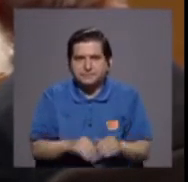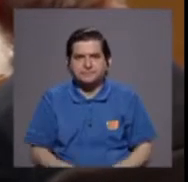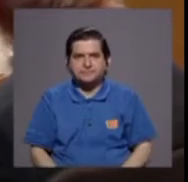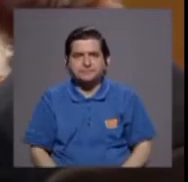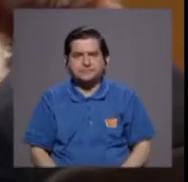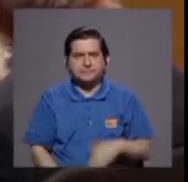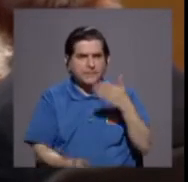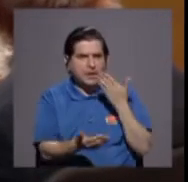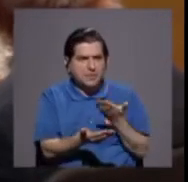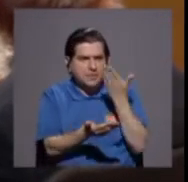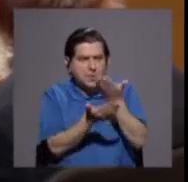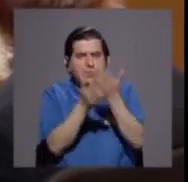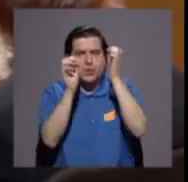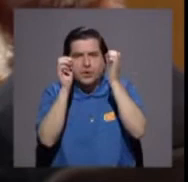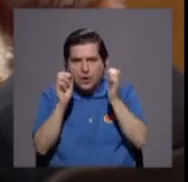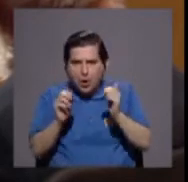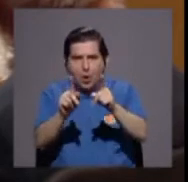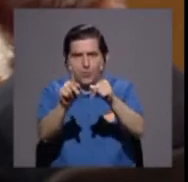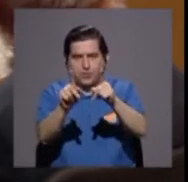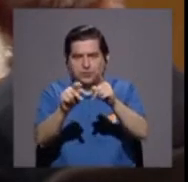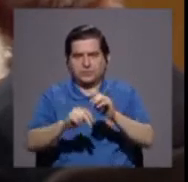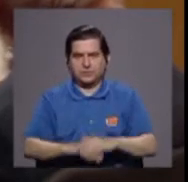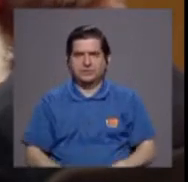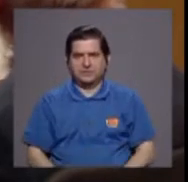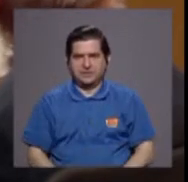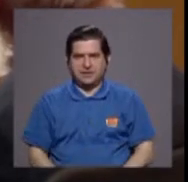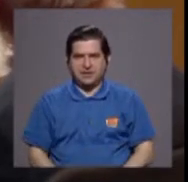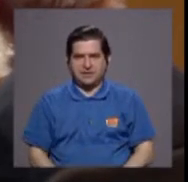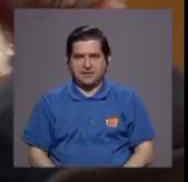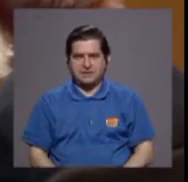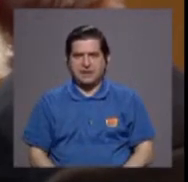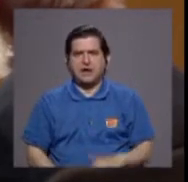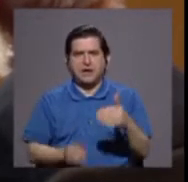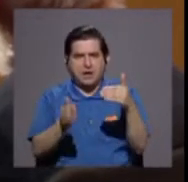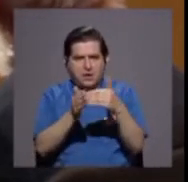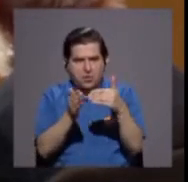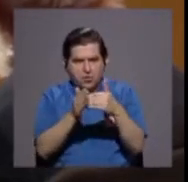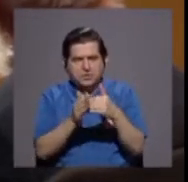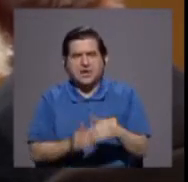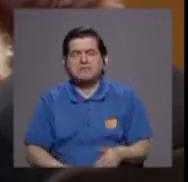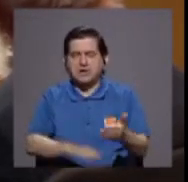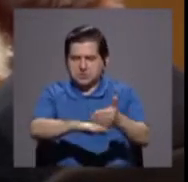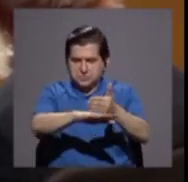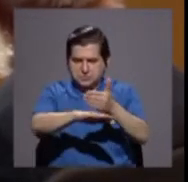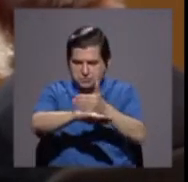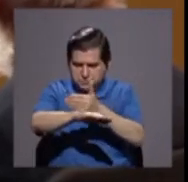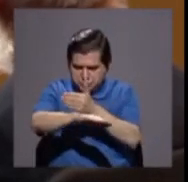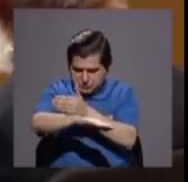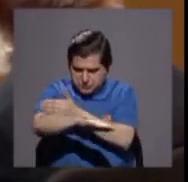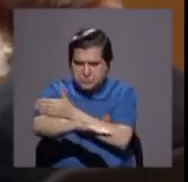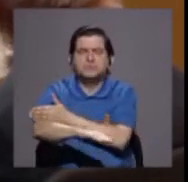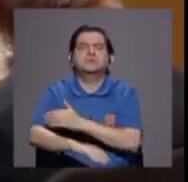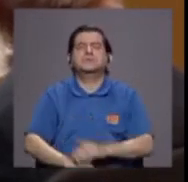está planteando la posibilidad de que regrese a un crecimiento que